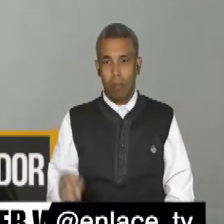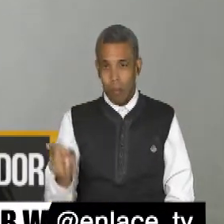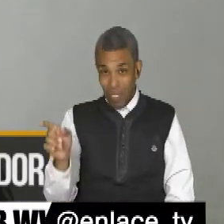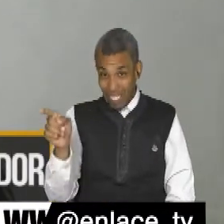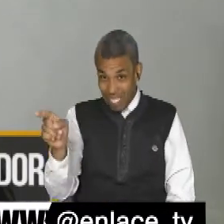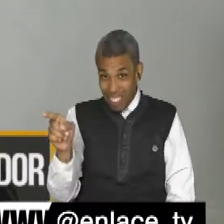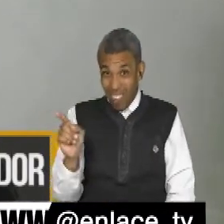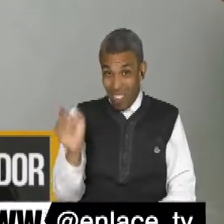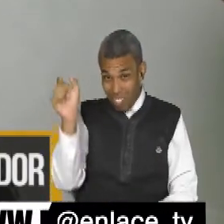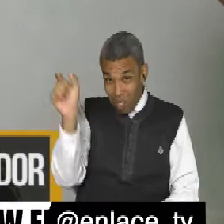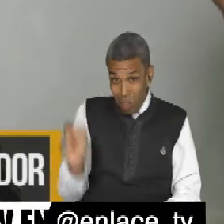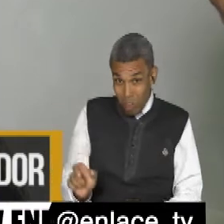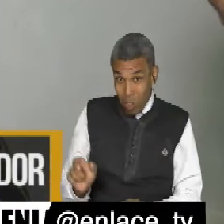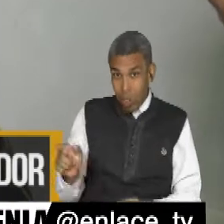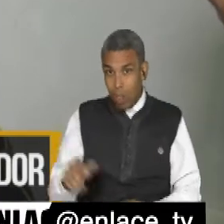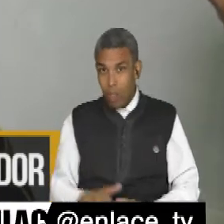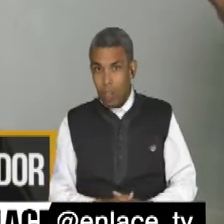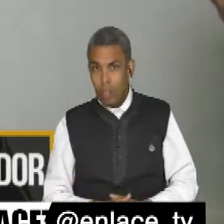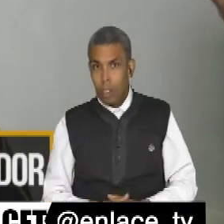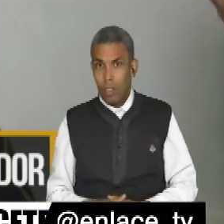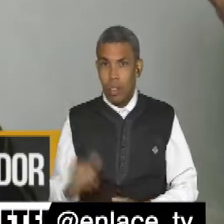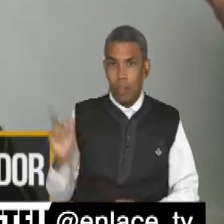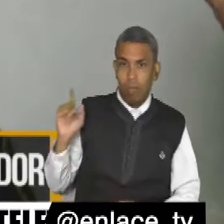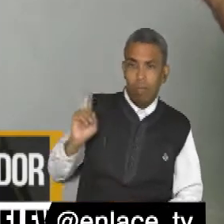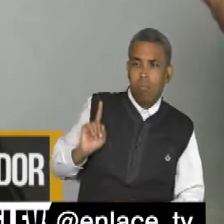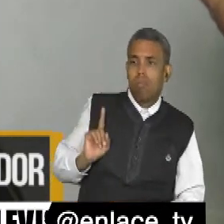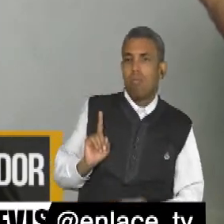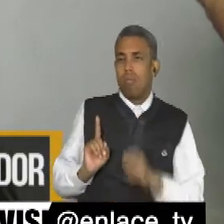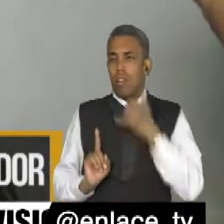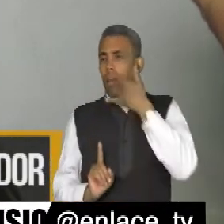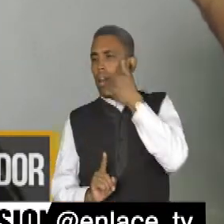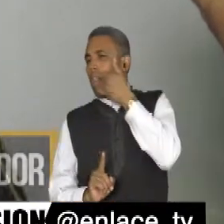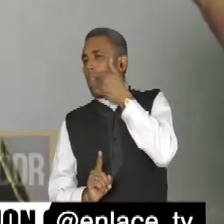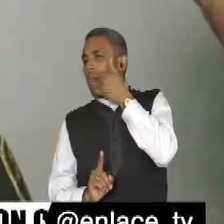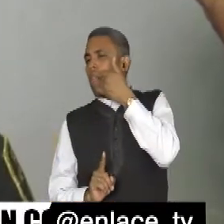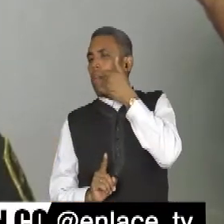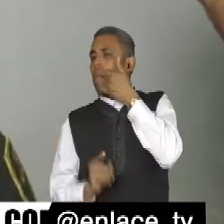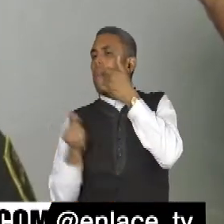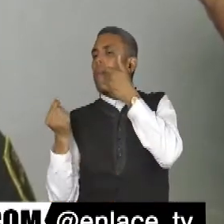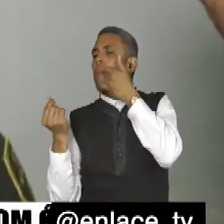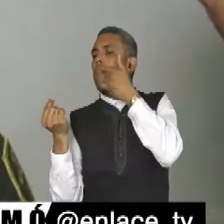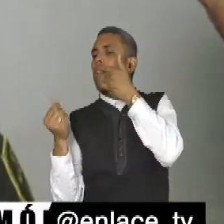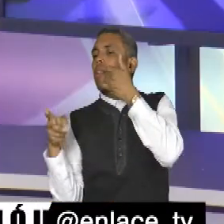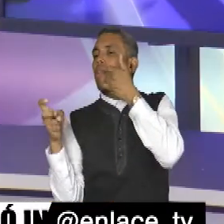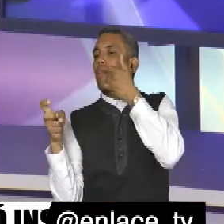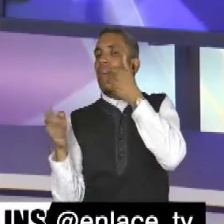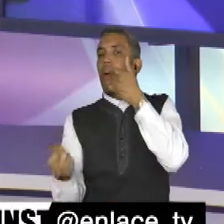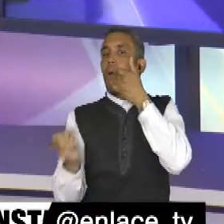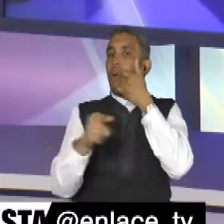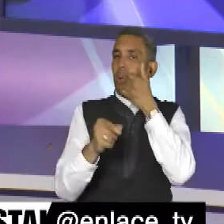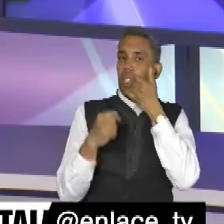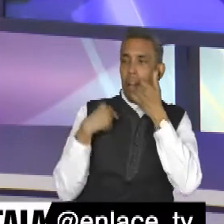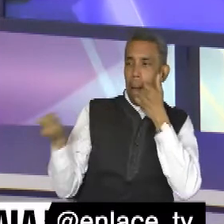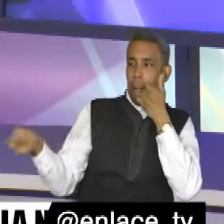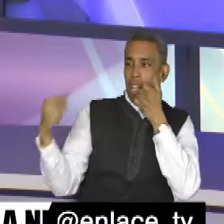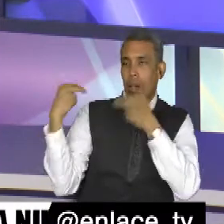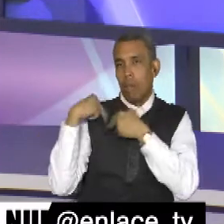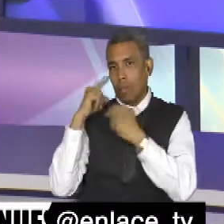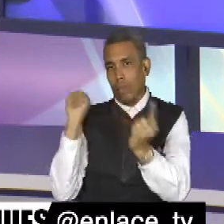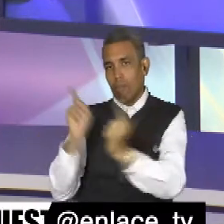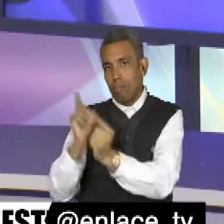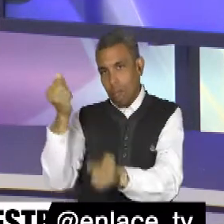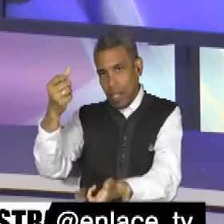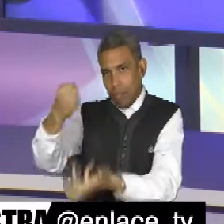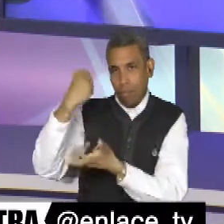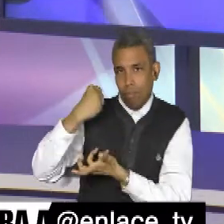como decir el autor material, y la otra persona era la autora intelectual. En otras noticias,